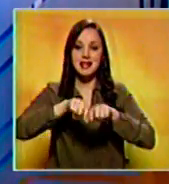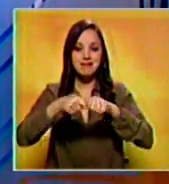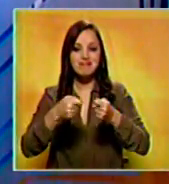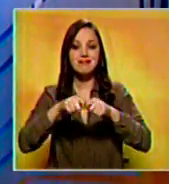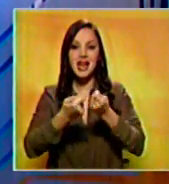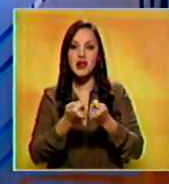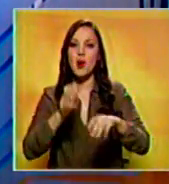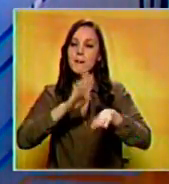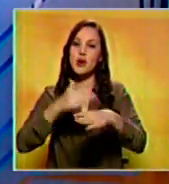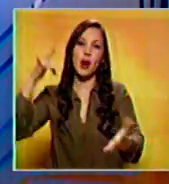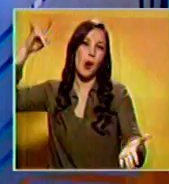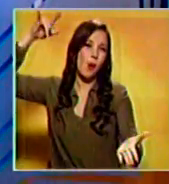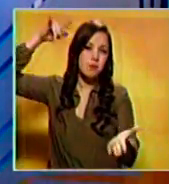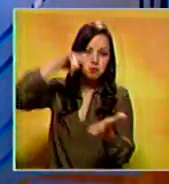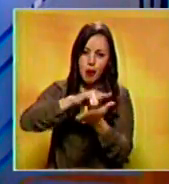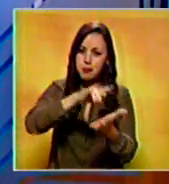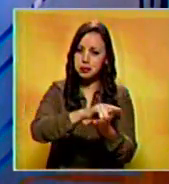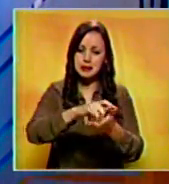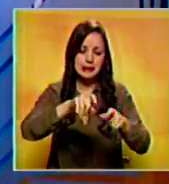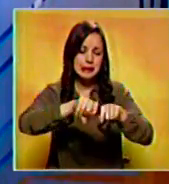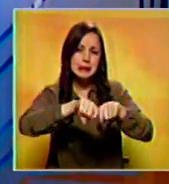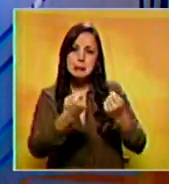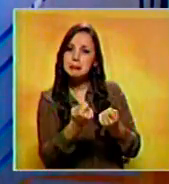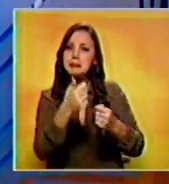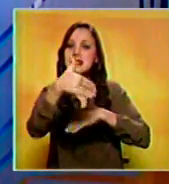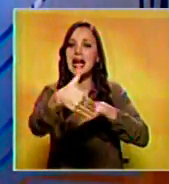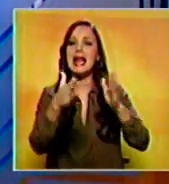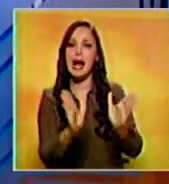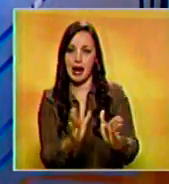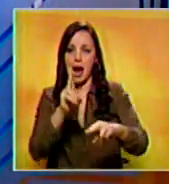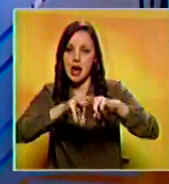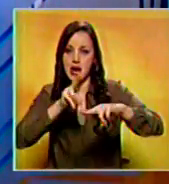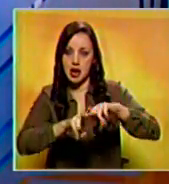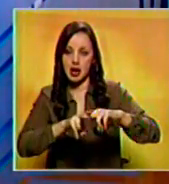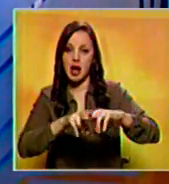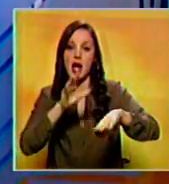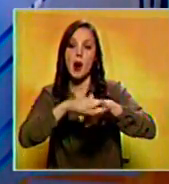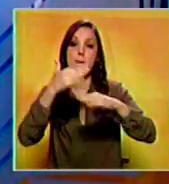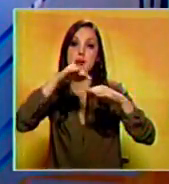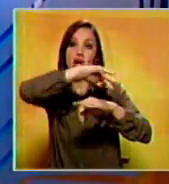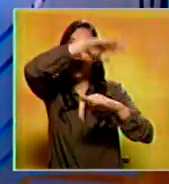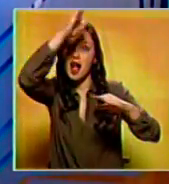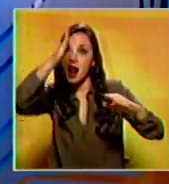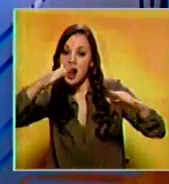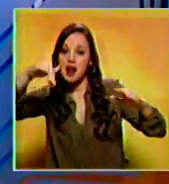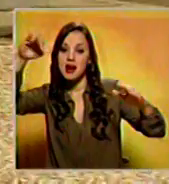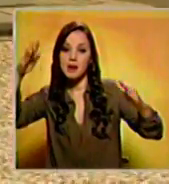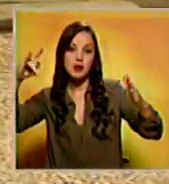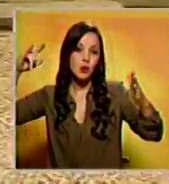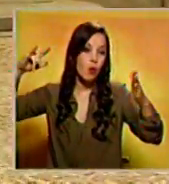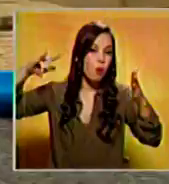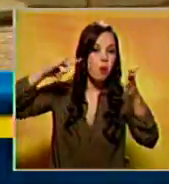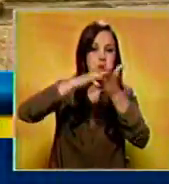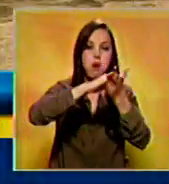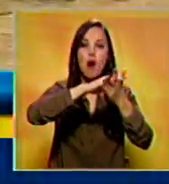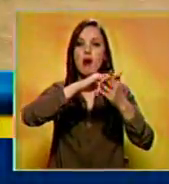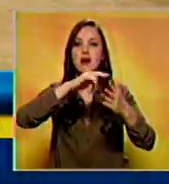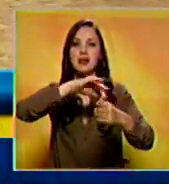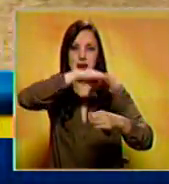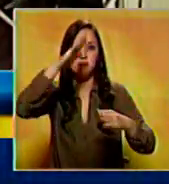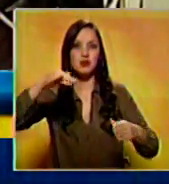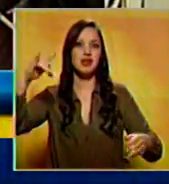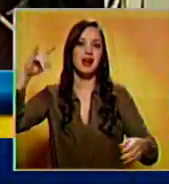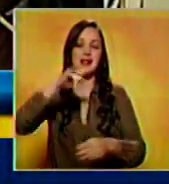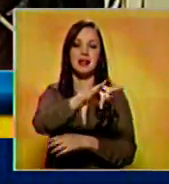debido al impacto que sufrió la aeronave al precipitarse contra las montañas de los alpes franceses según el ministro francés